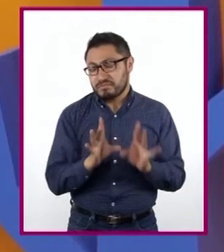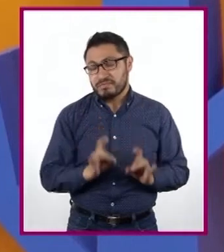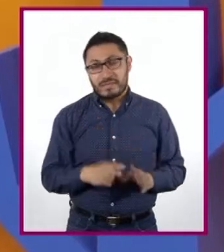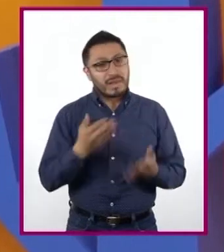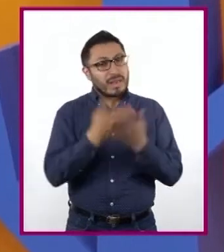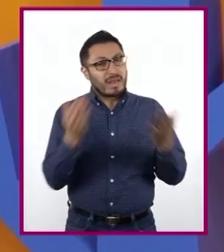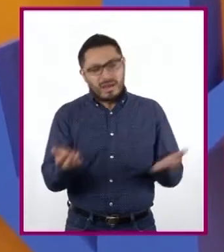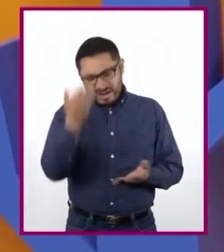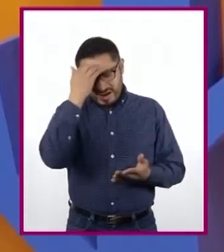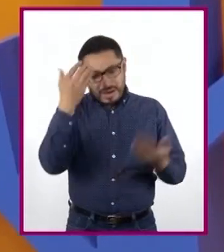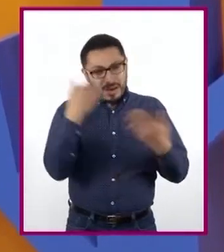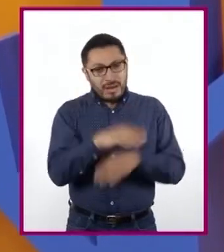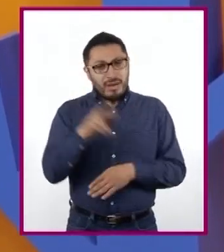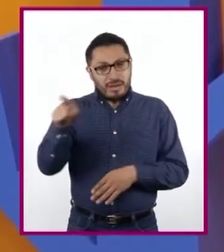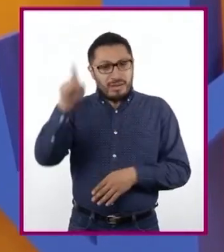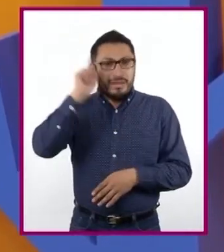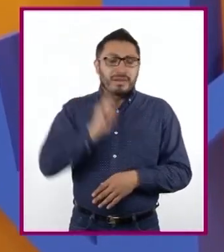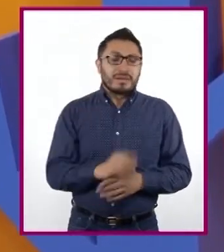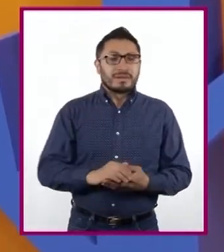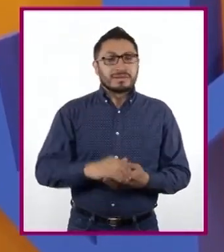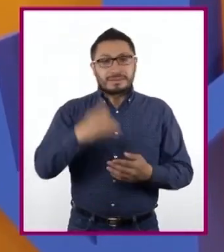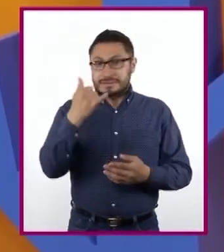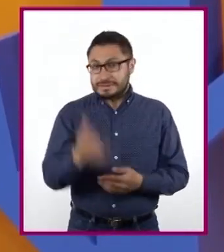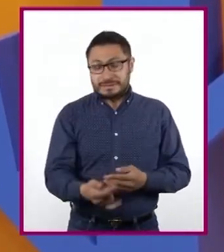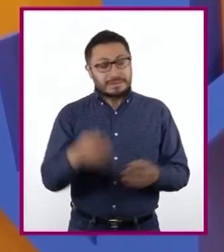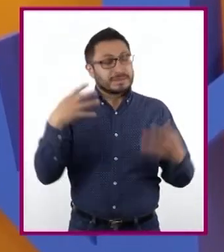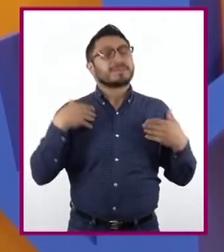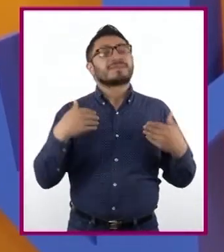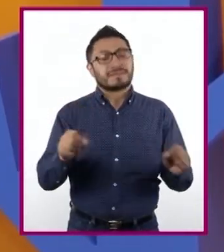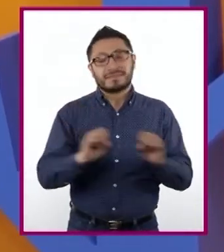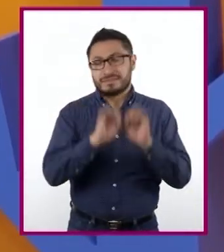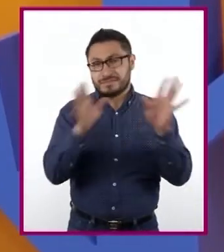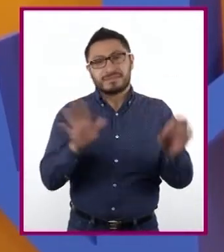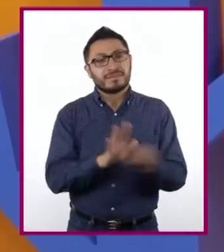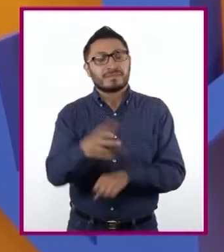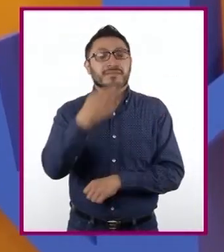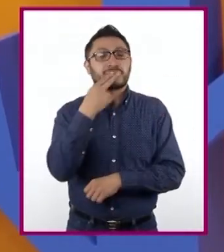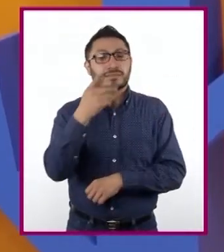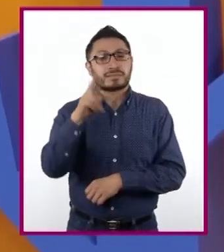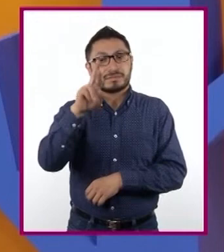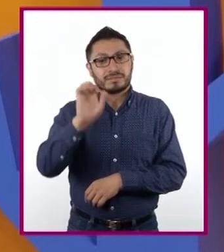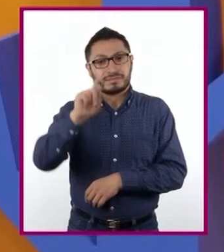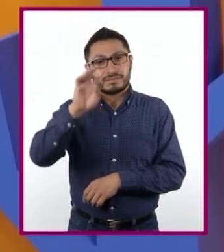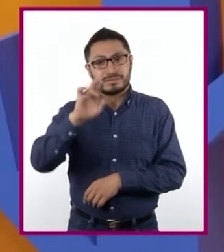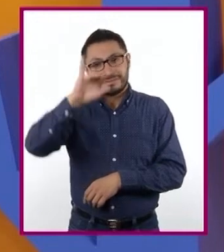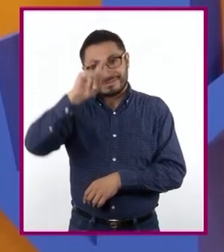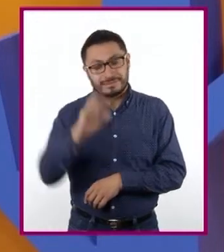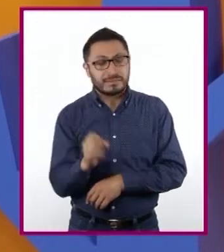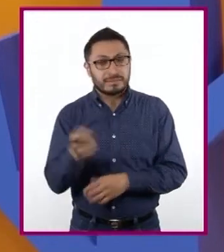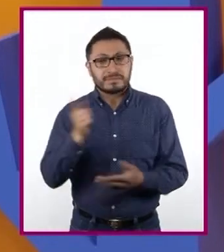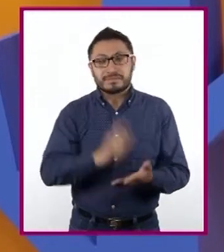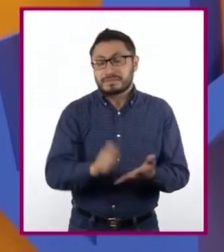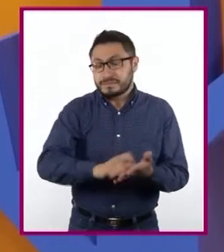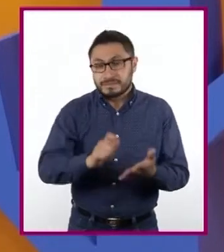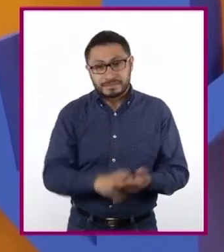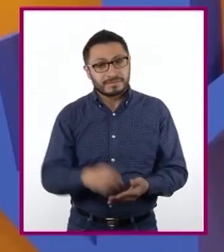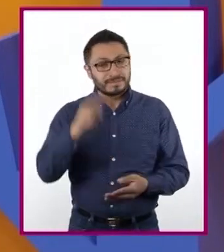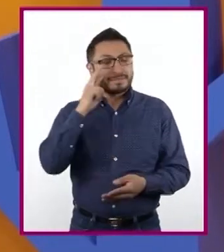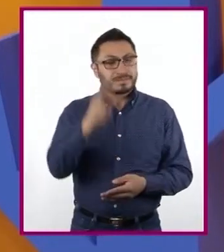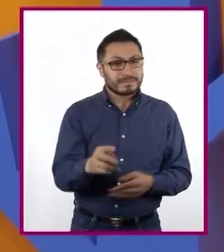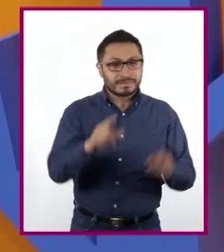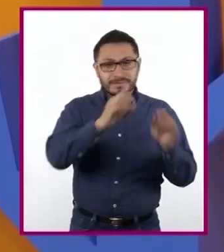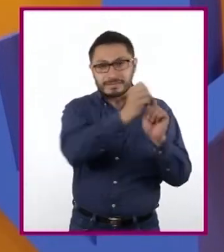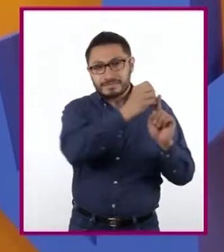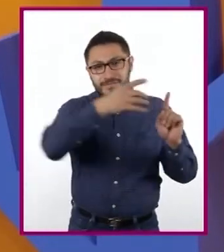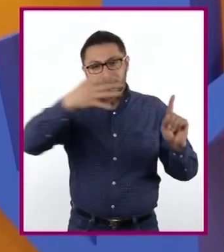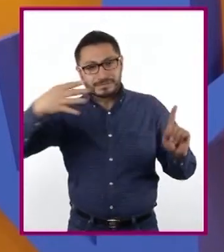que conocemos más sobre Rosario Castellanos y para comprender mejor el uso del pretérito en los textos biográficos, observemos la siguiente línea